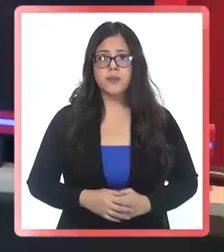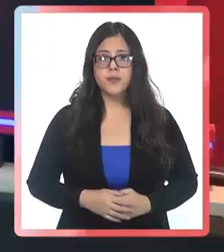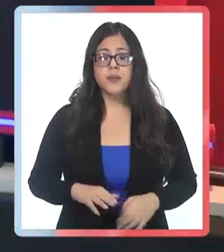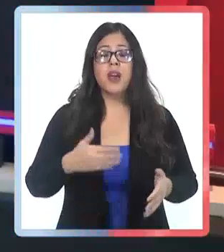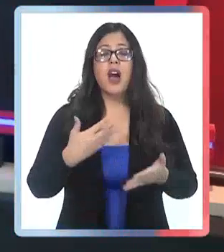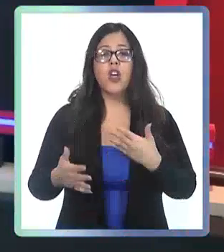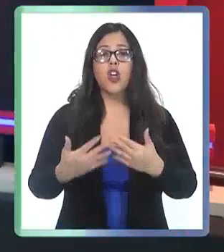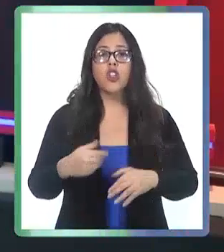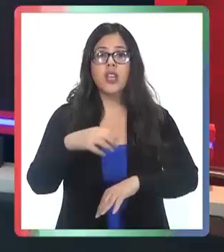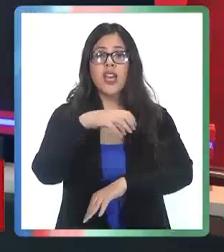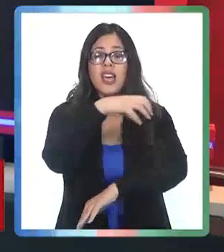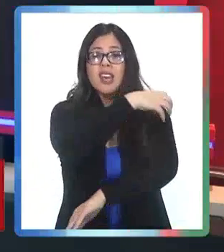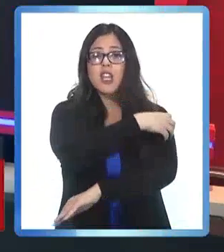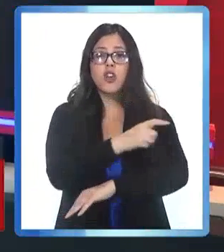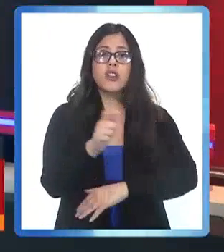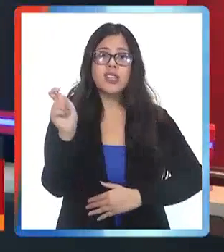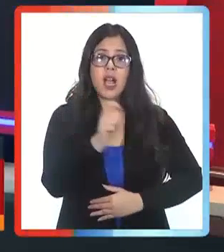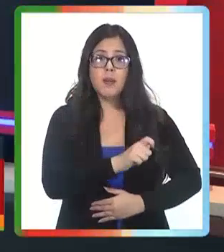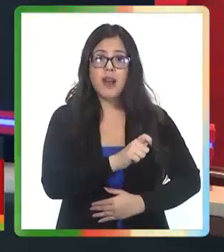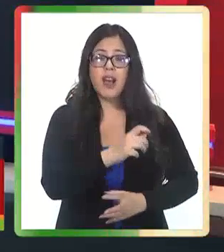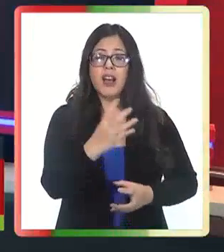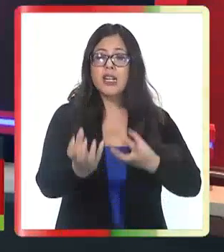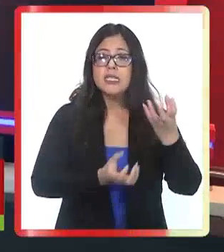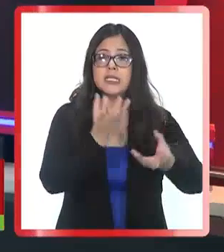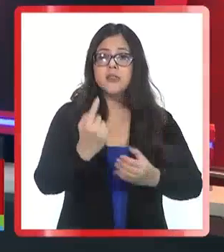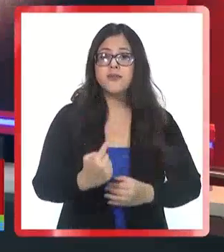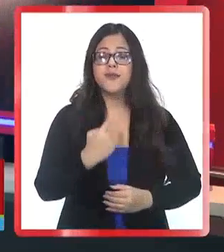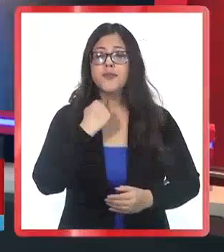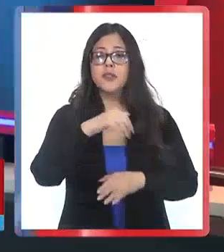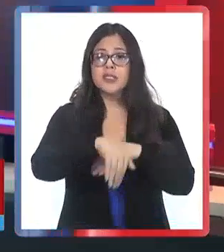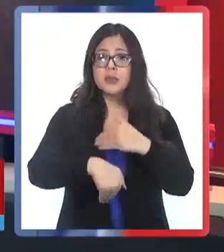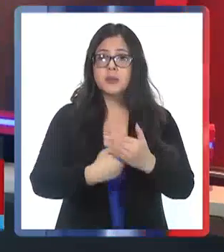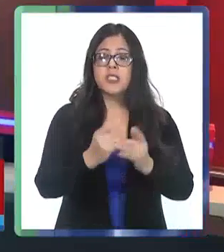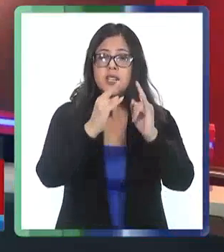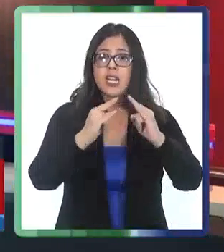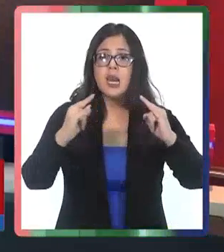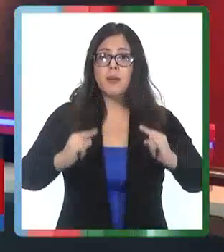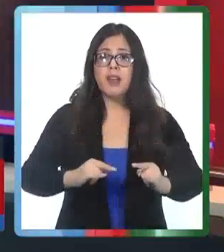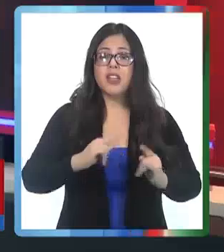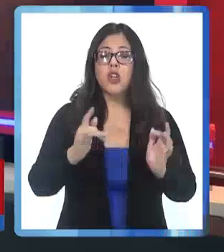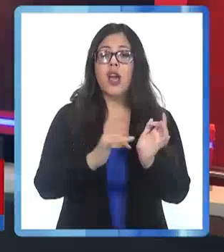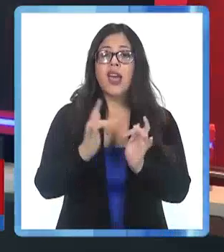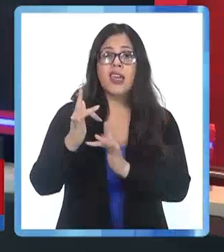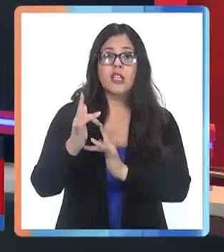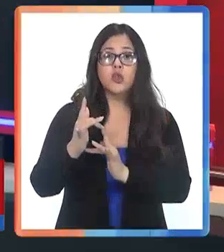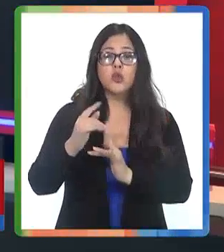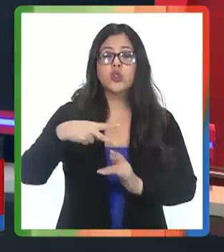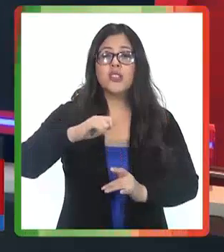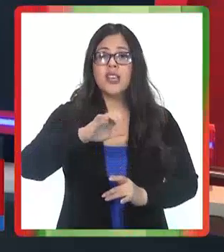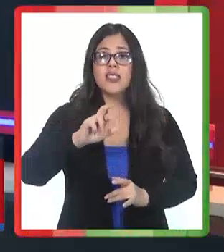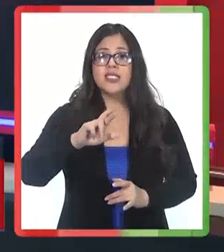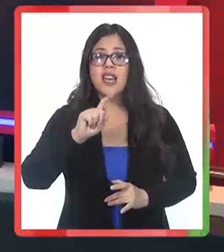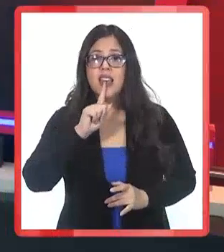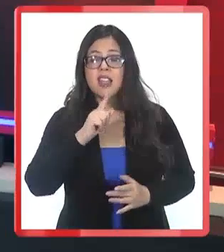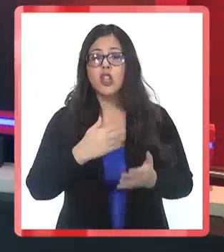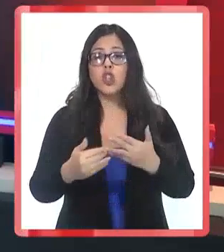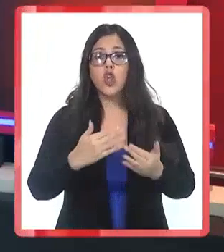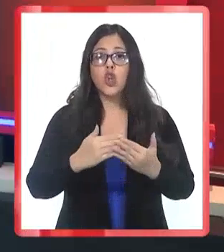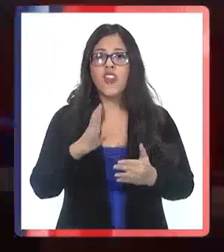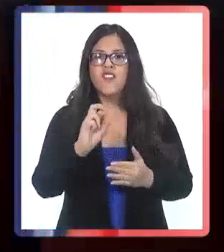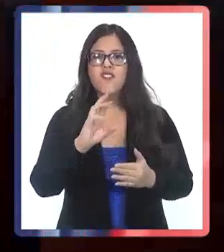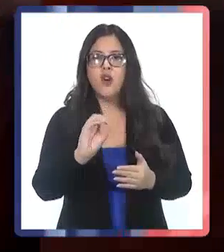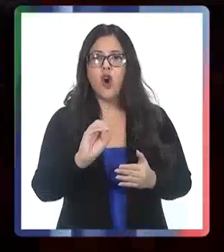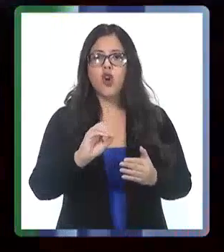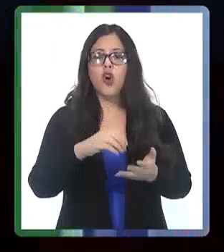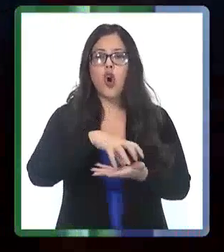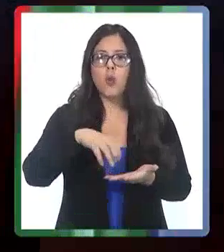Y ahora viajamos a la región de Tarapacá. Un grave incendio afectó de madrugada el campamento Jesús de Nazaret, ubicado en el sector El Boro